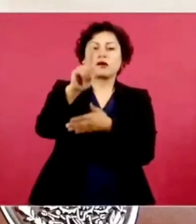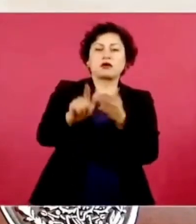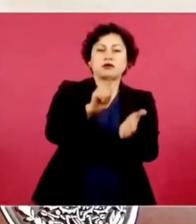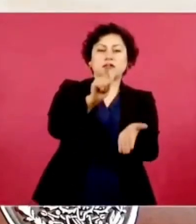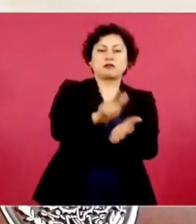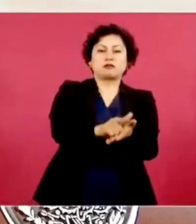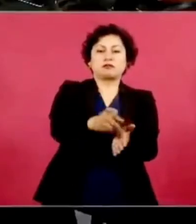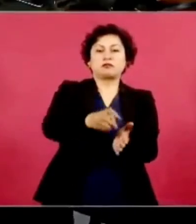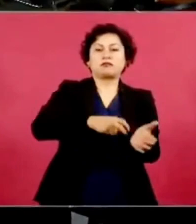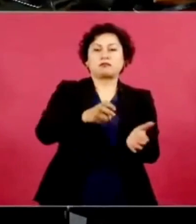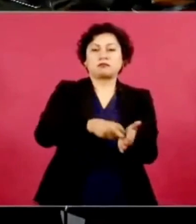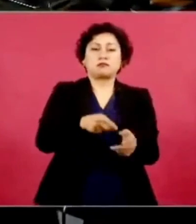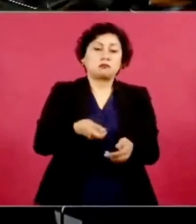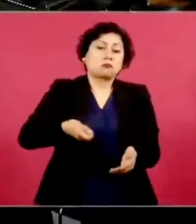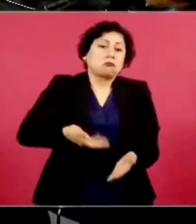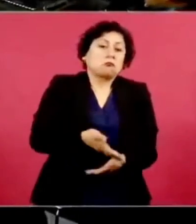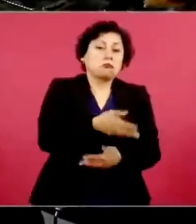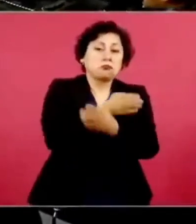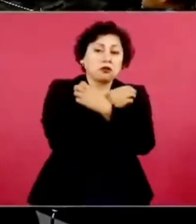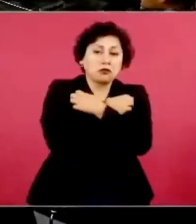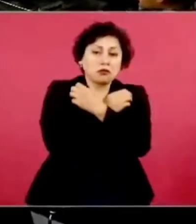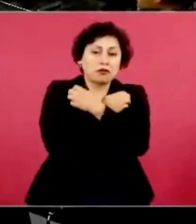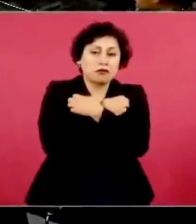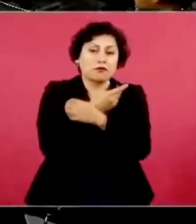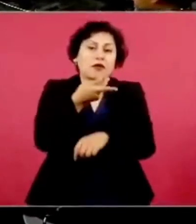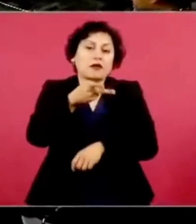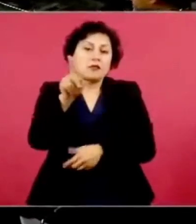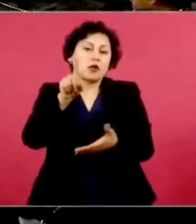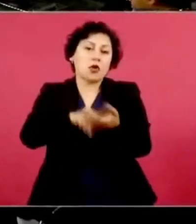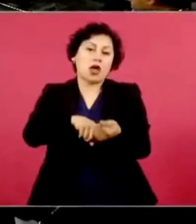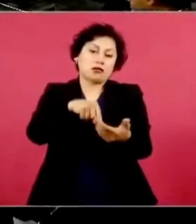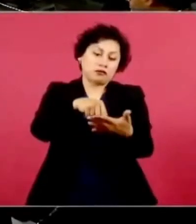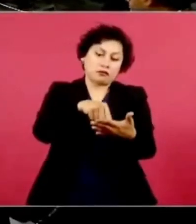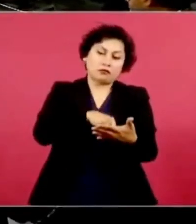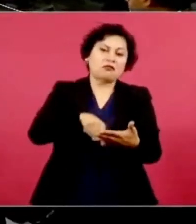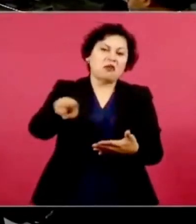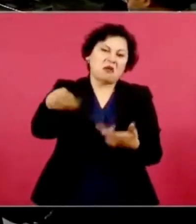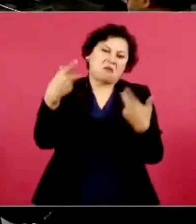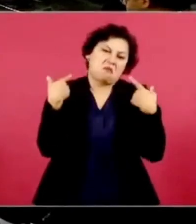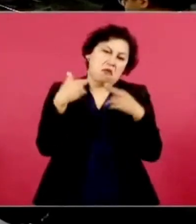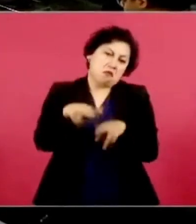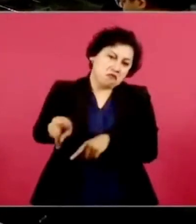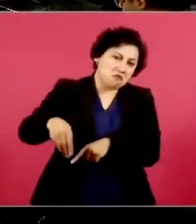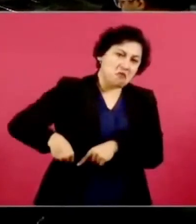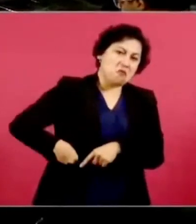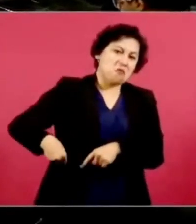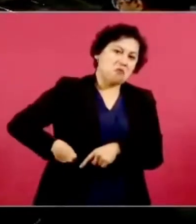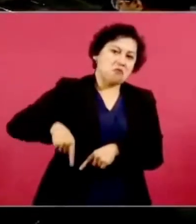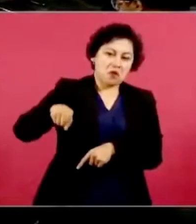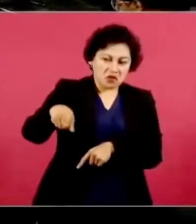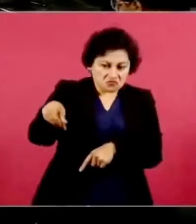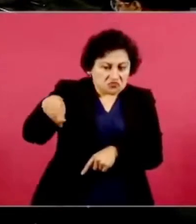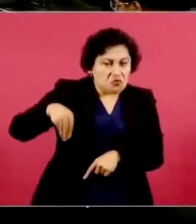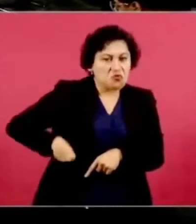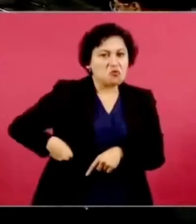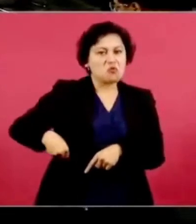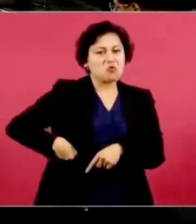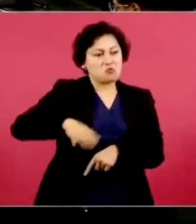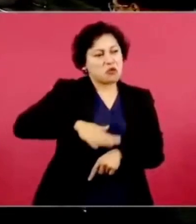educativa, que empezaron a culpar a los maestros del atraso en la educación,